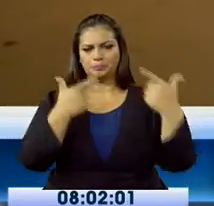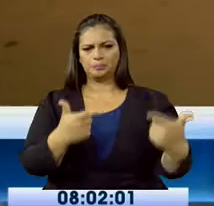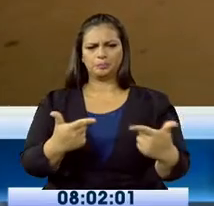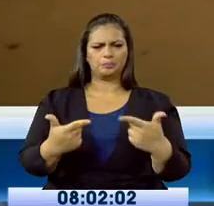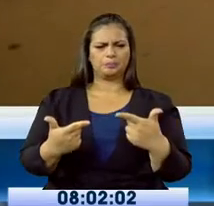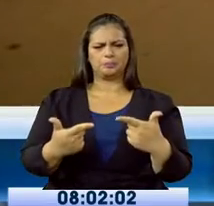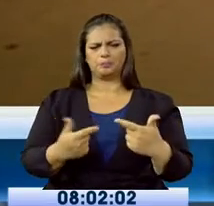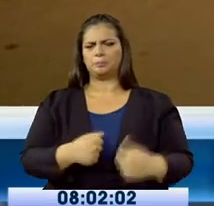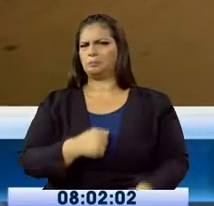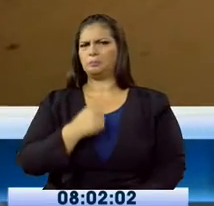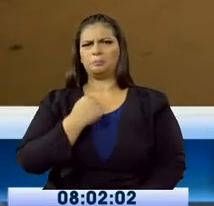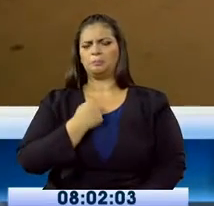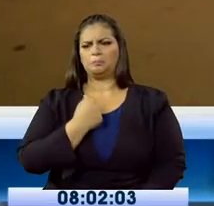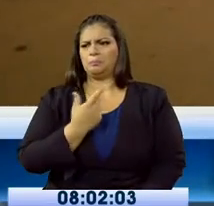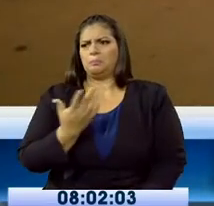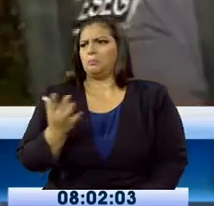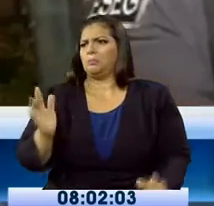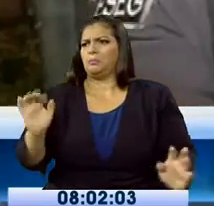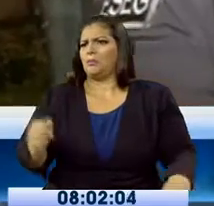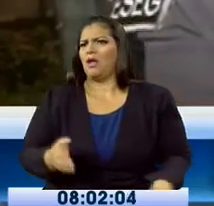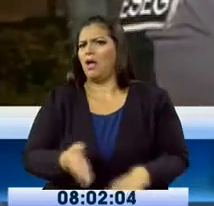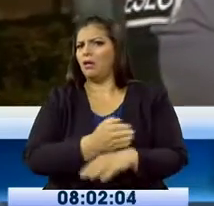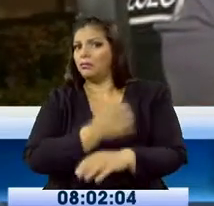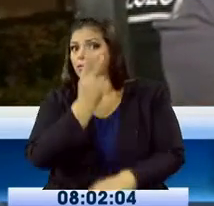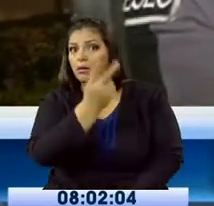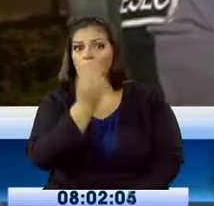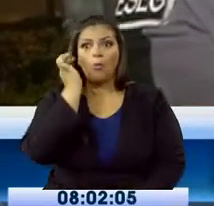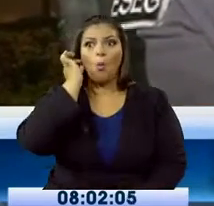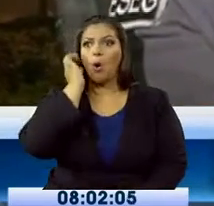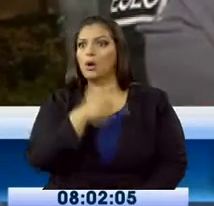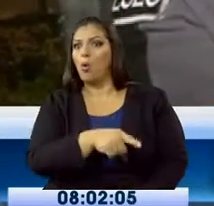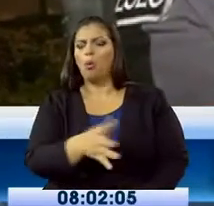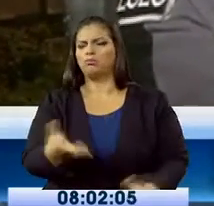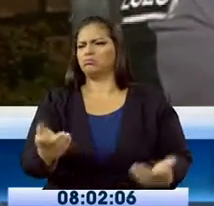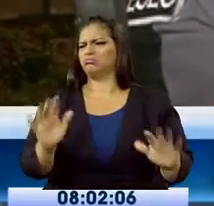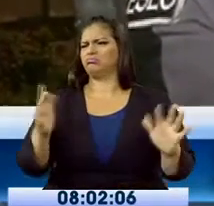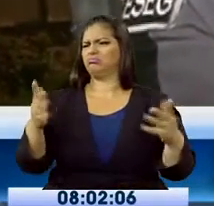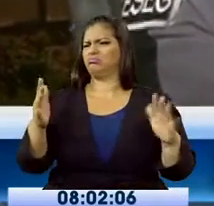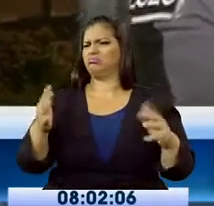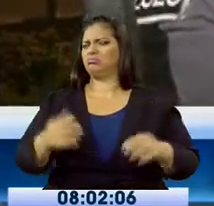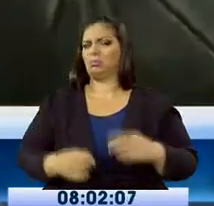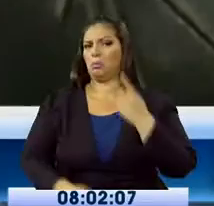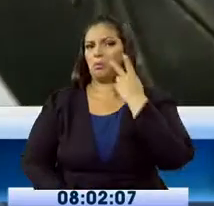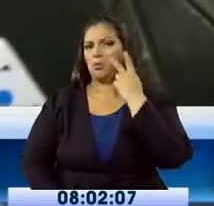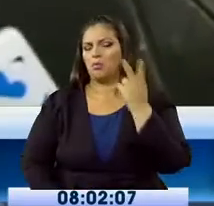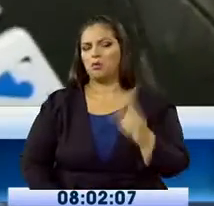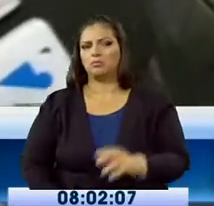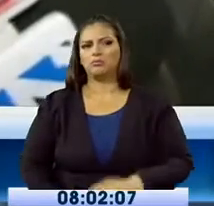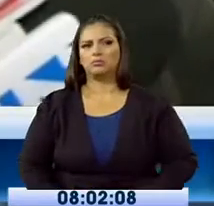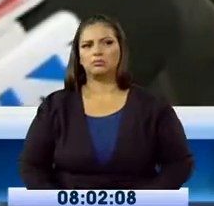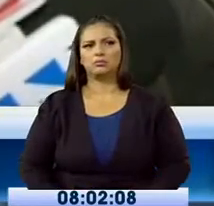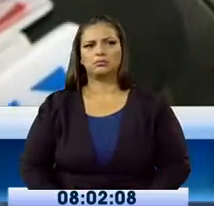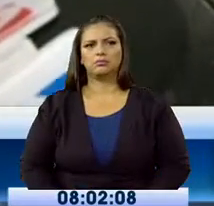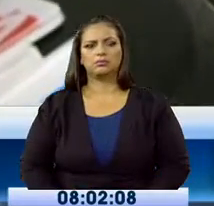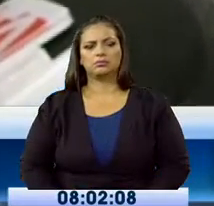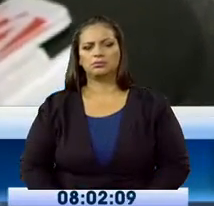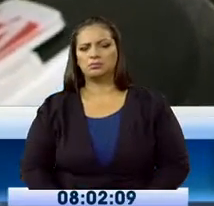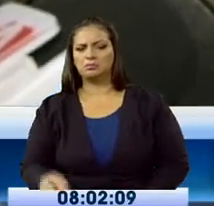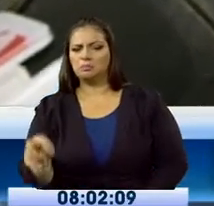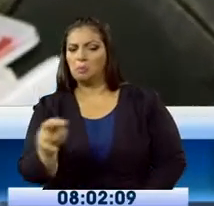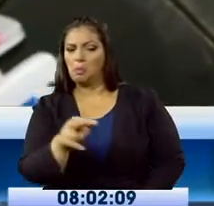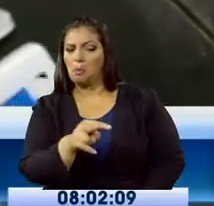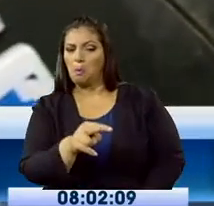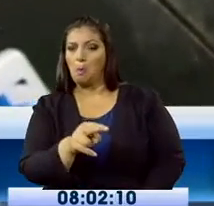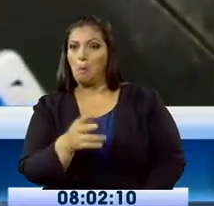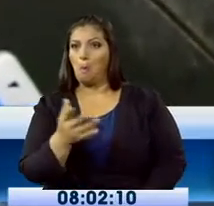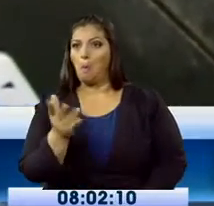visto nada. No, porque yo estaba dando la ronda y cuando vine, y encontré la funda. Eso es maldad que